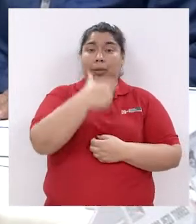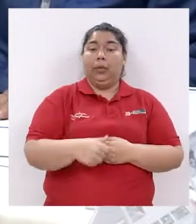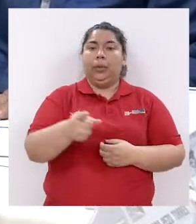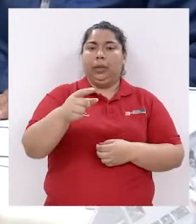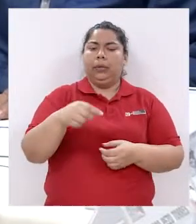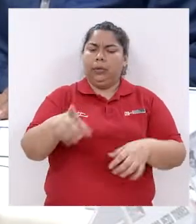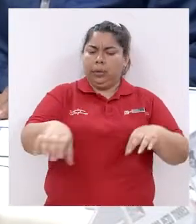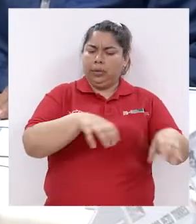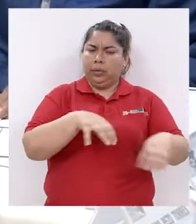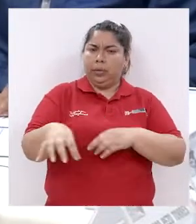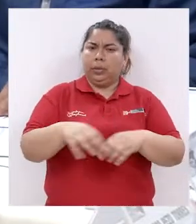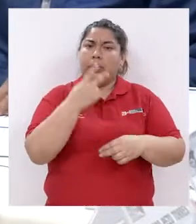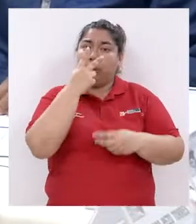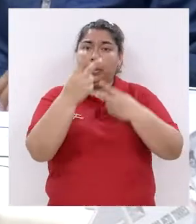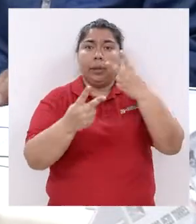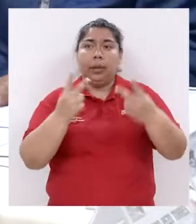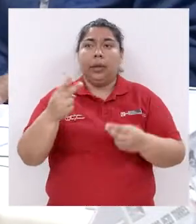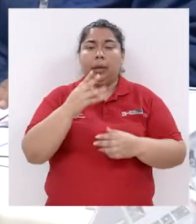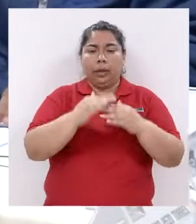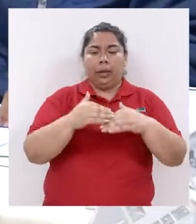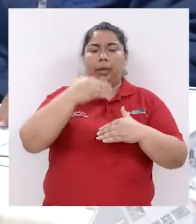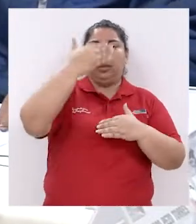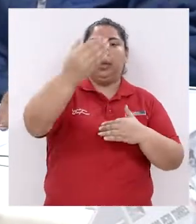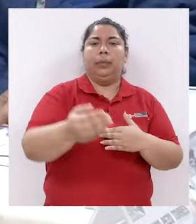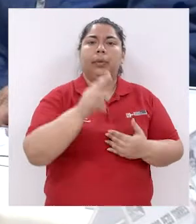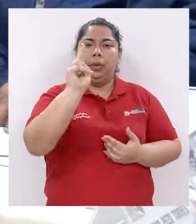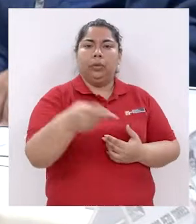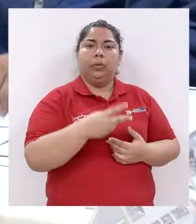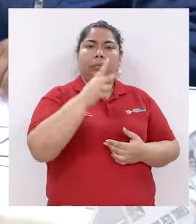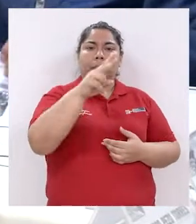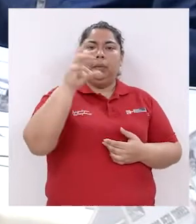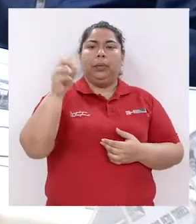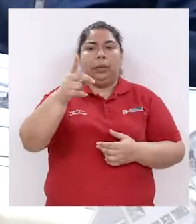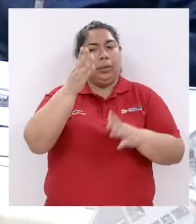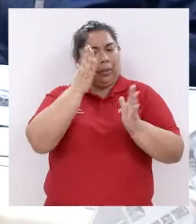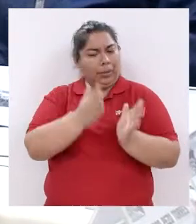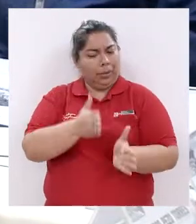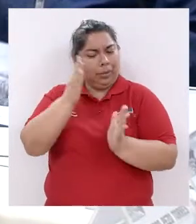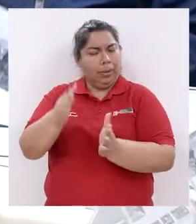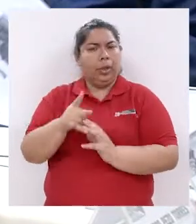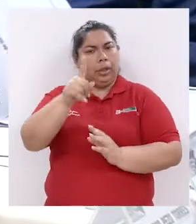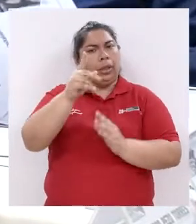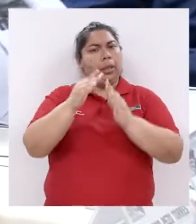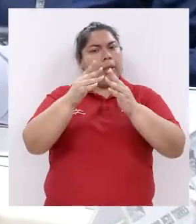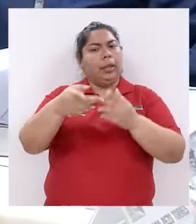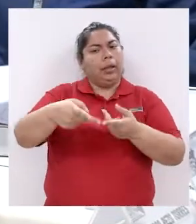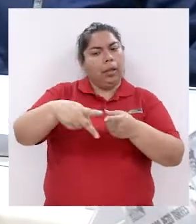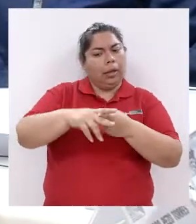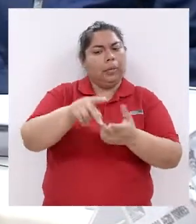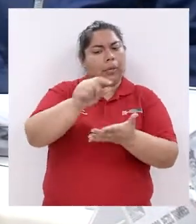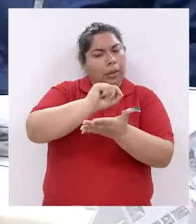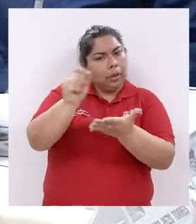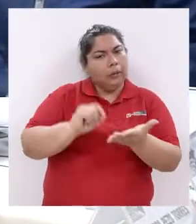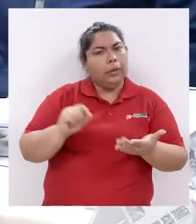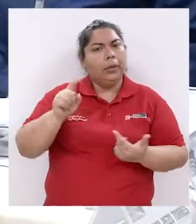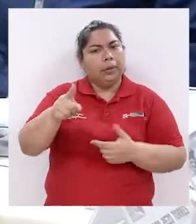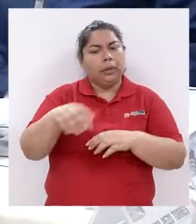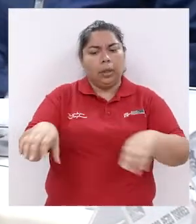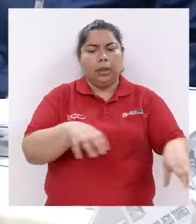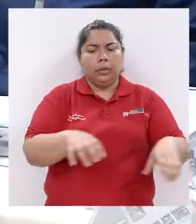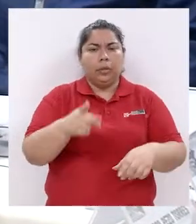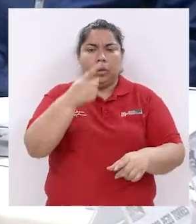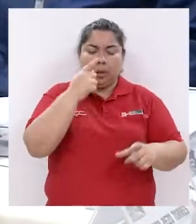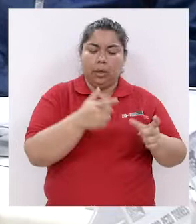de su gestión se vea a través del año 2020 canalizados desde la planificación, la acción,